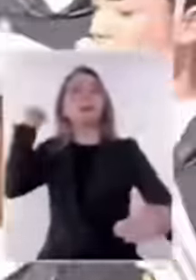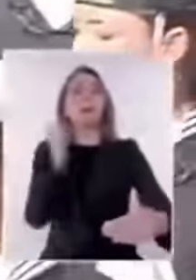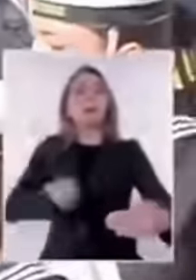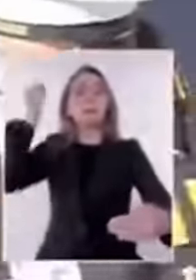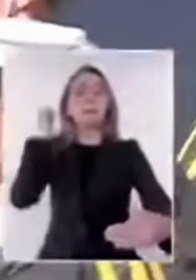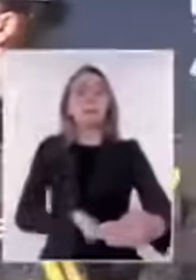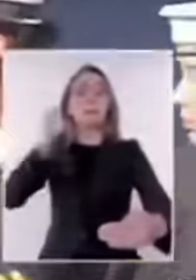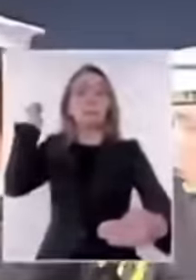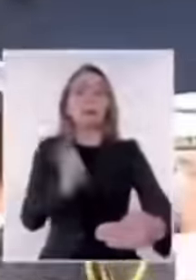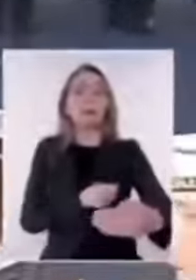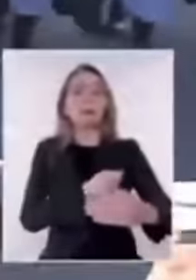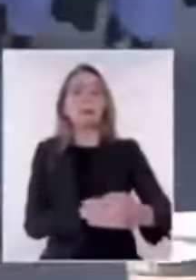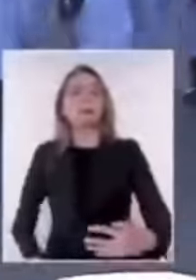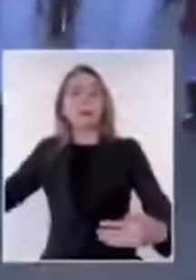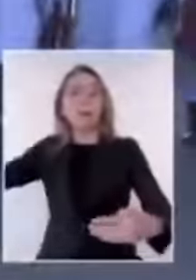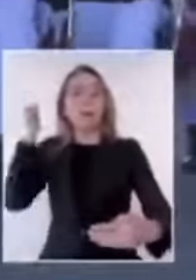Bueno, la mujer de seña.